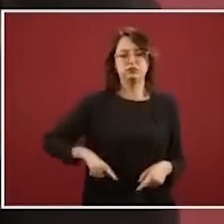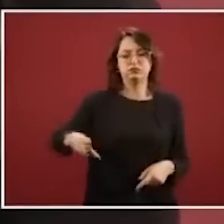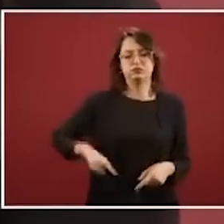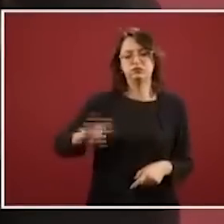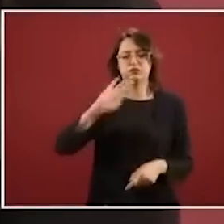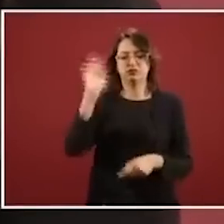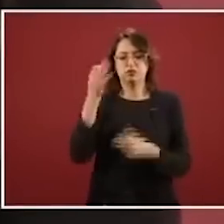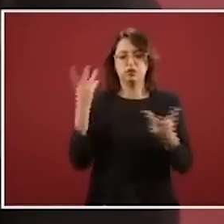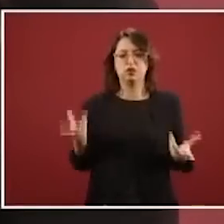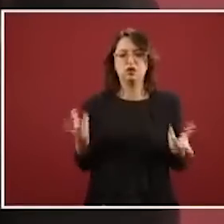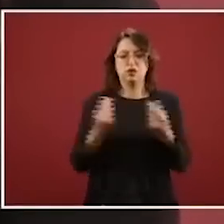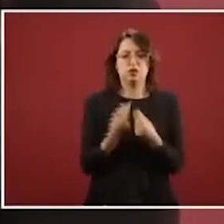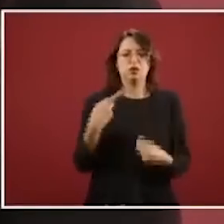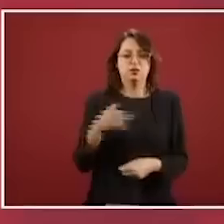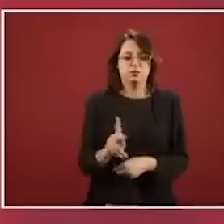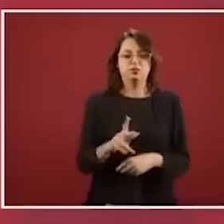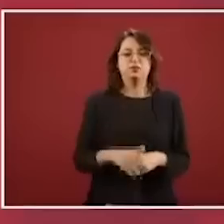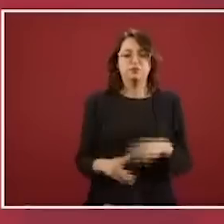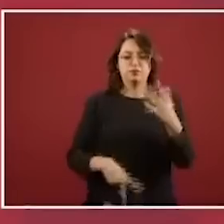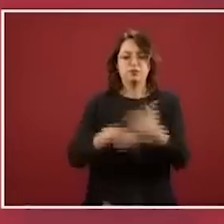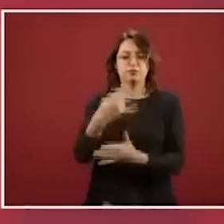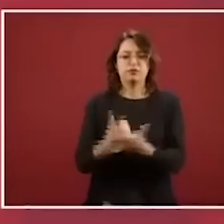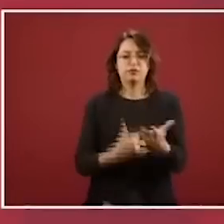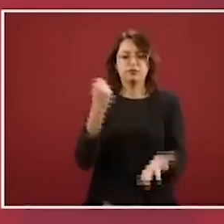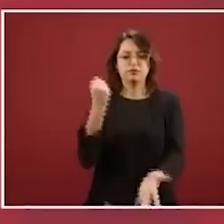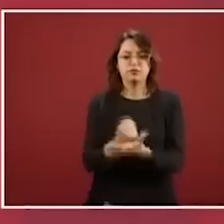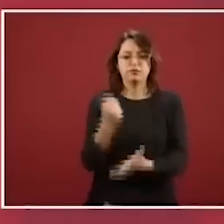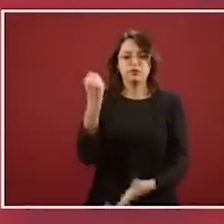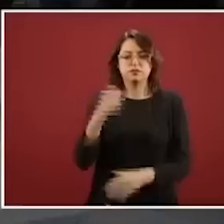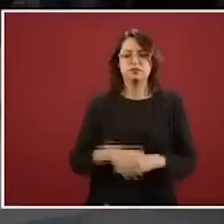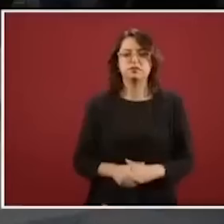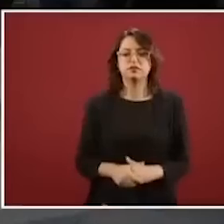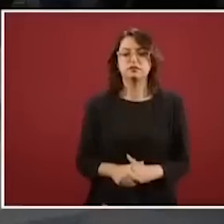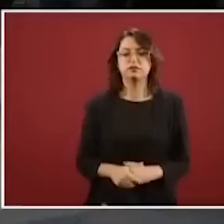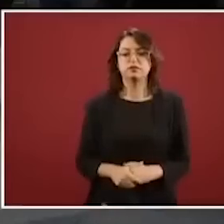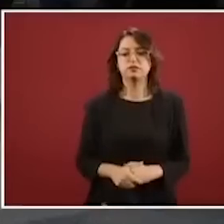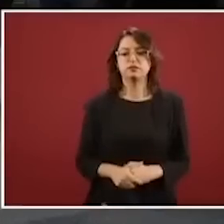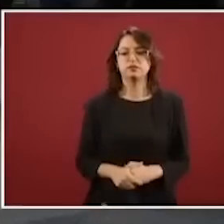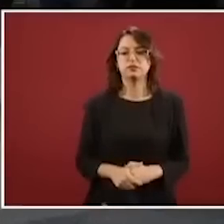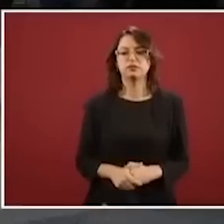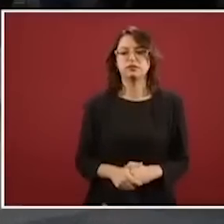pero con una aprobación de este proyecto. Gracias. Gracias. Okay.